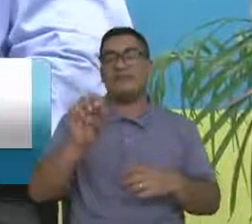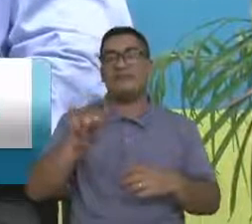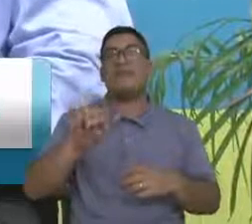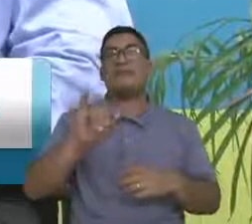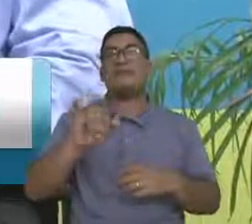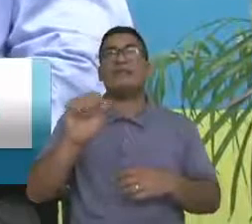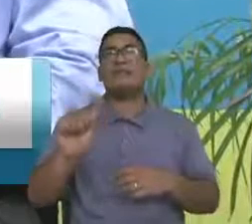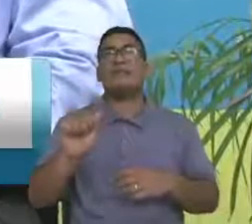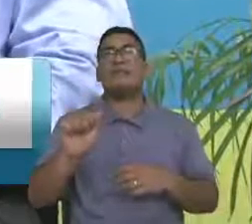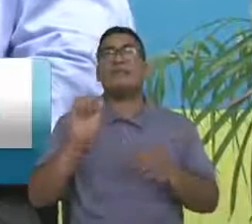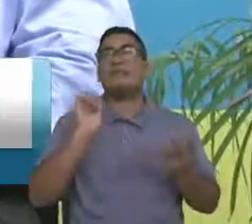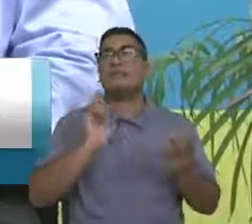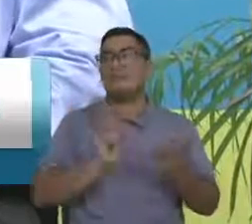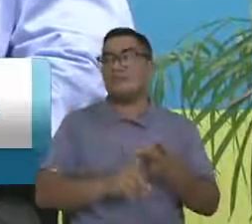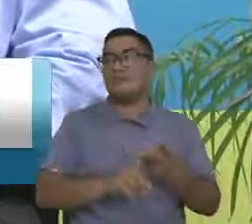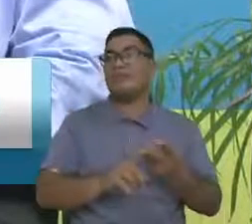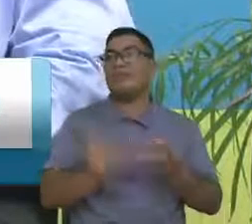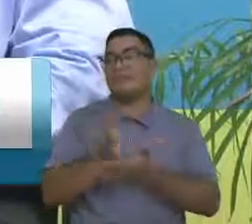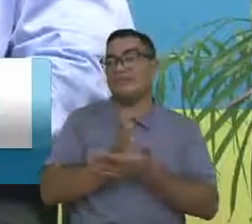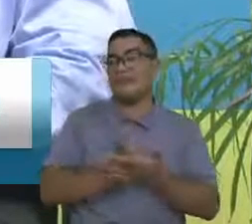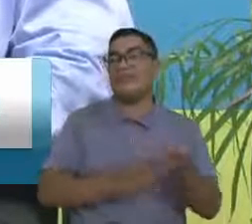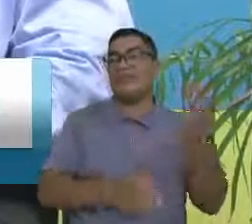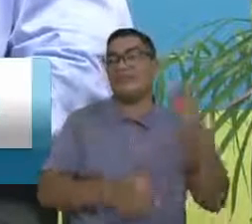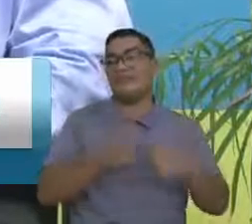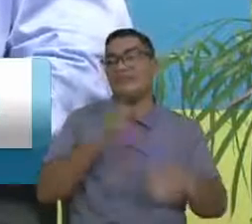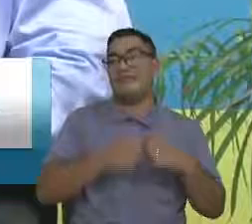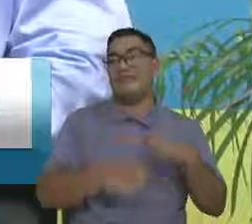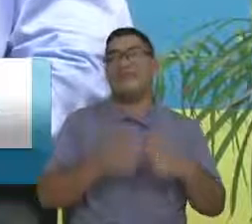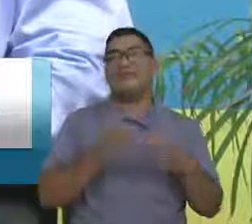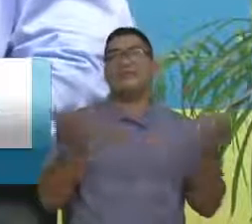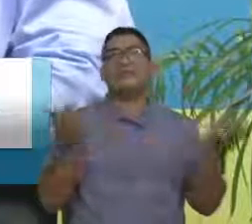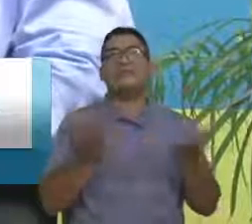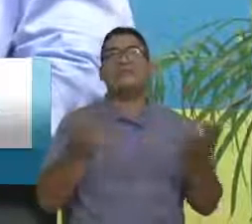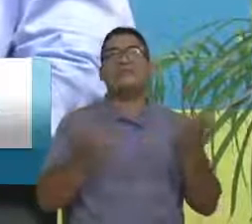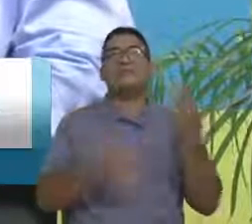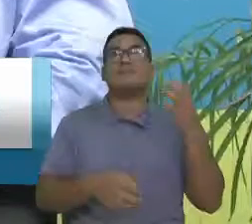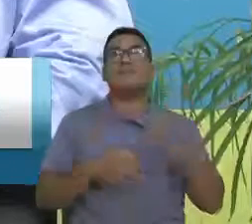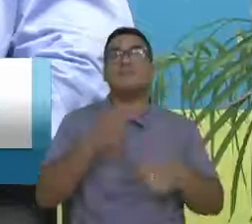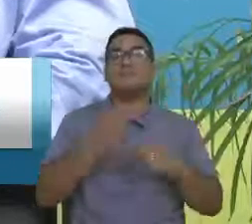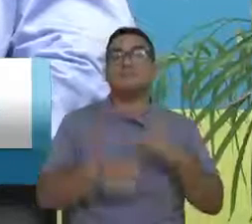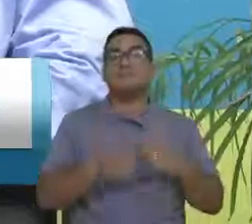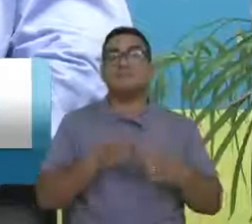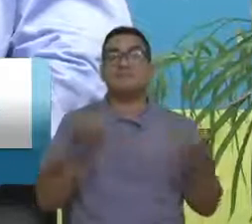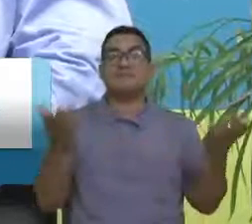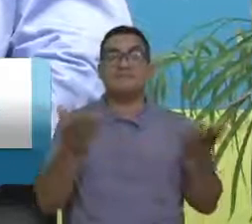acompañamiento de algunas alteraciones en cuanto a algunas hormonas que producen también